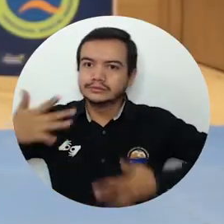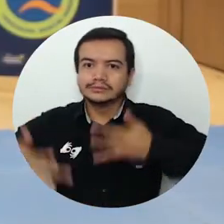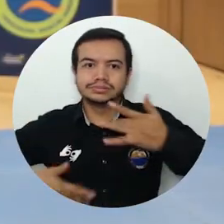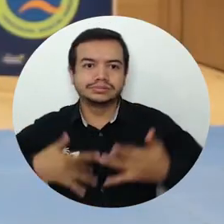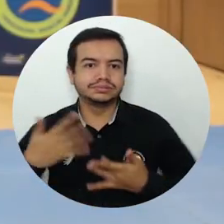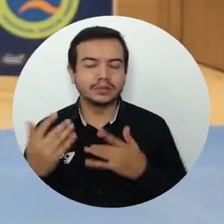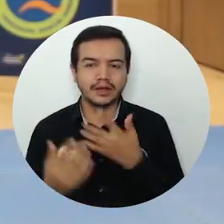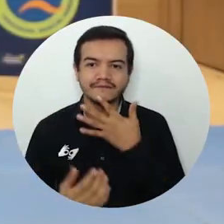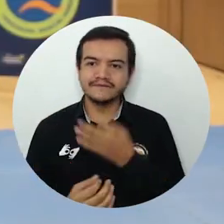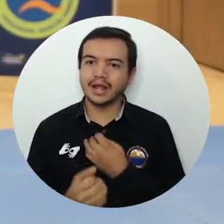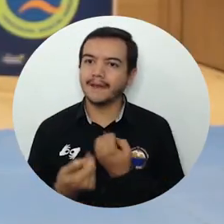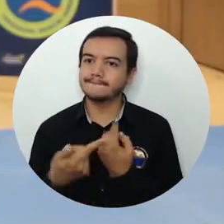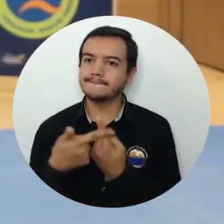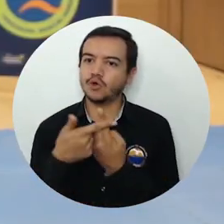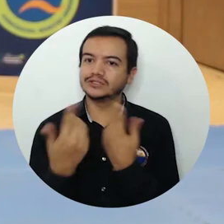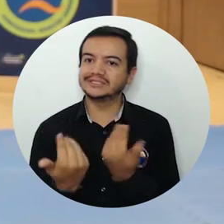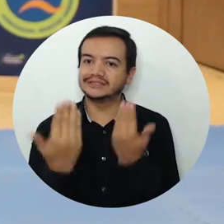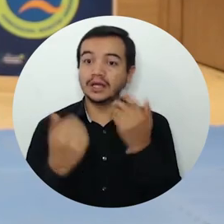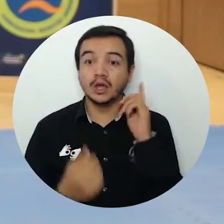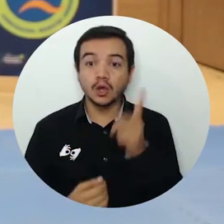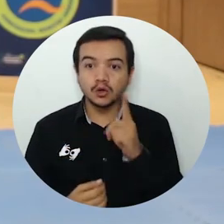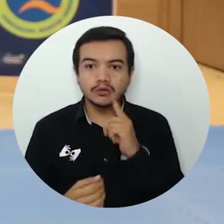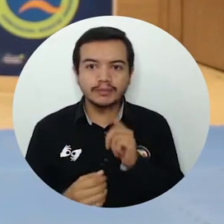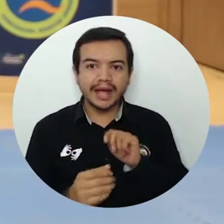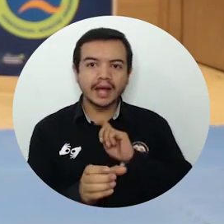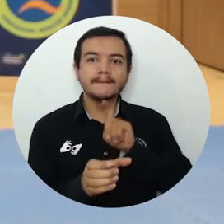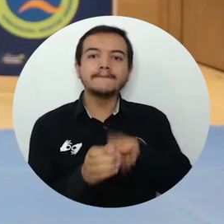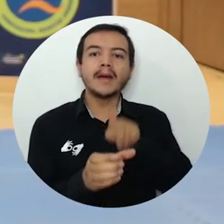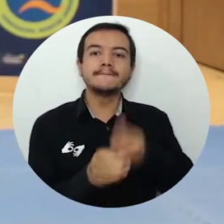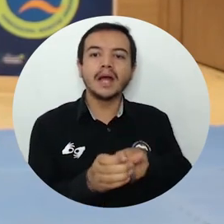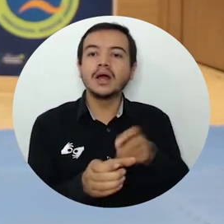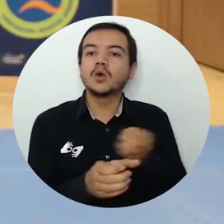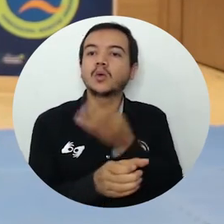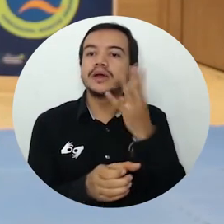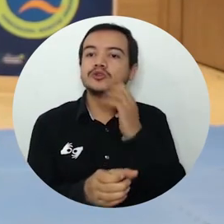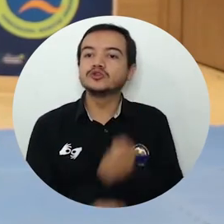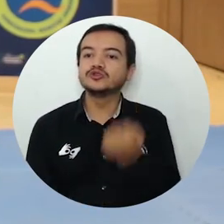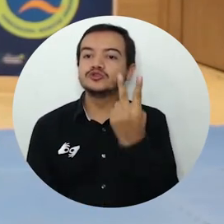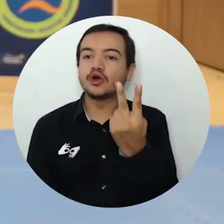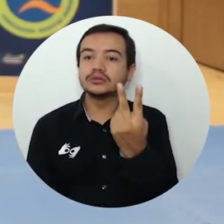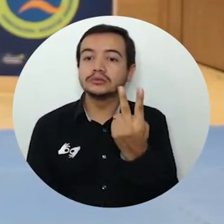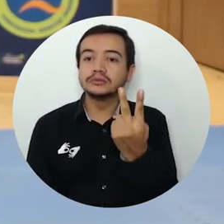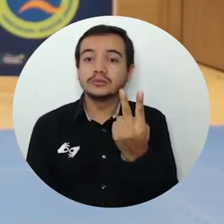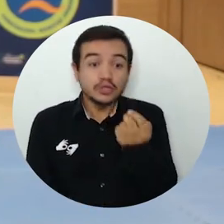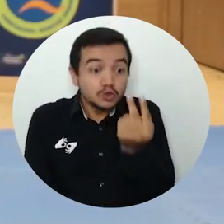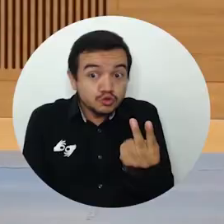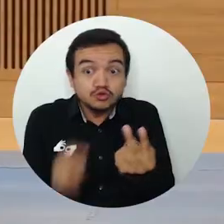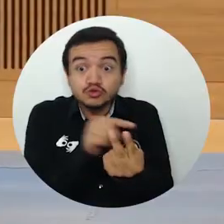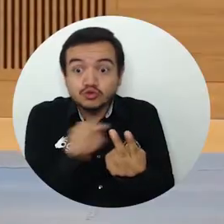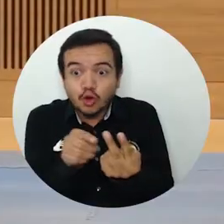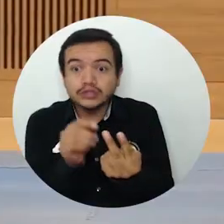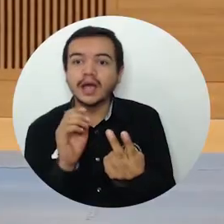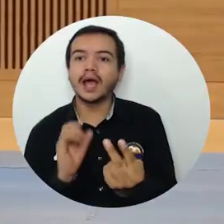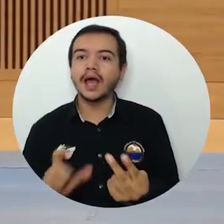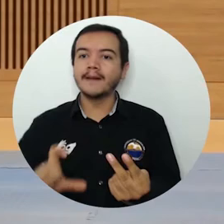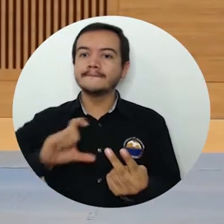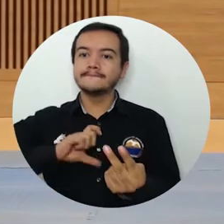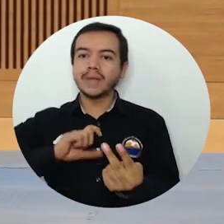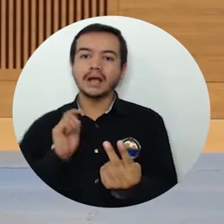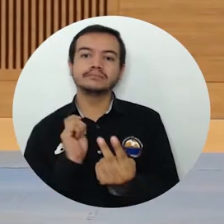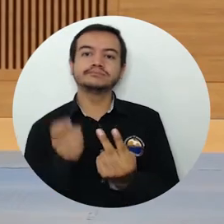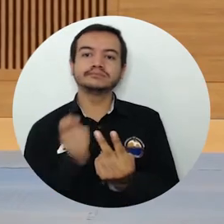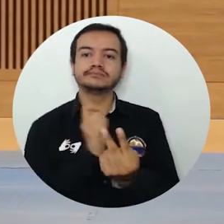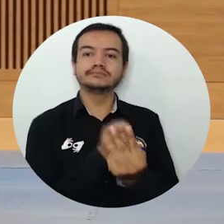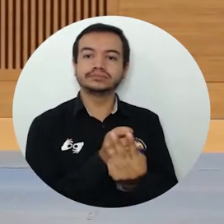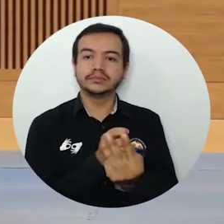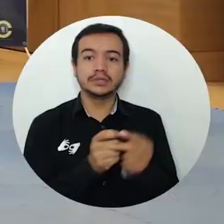resultado, muy positivo, ya que participaron dos y fueron dos de dos, fueron